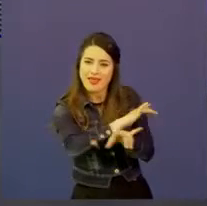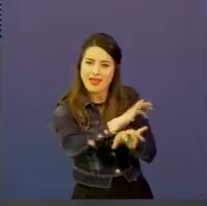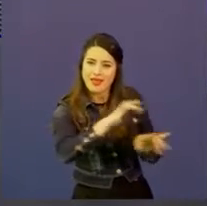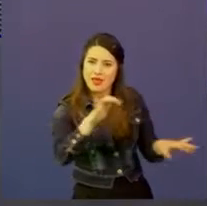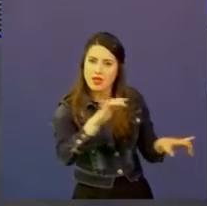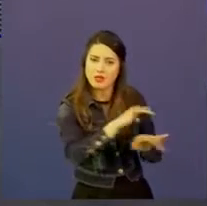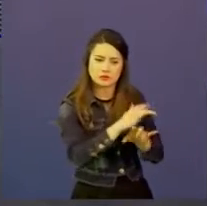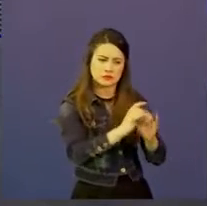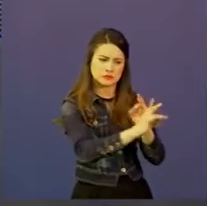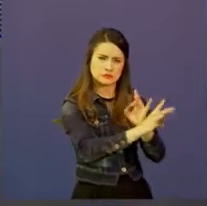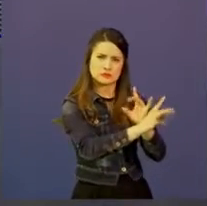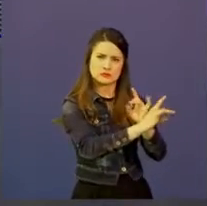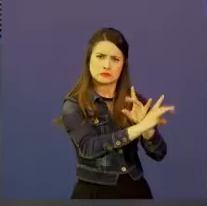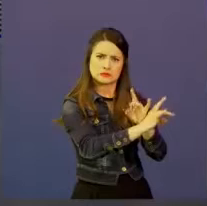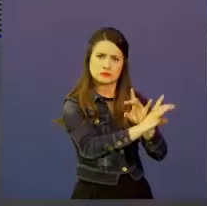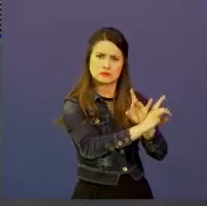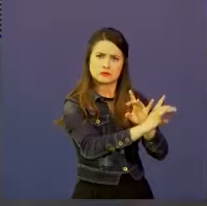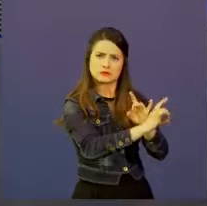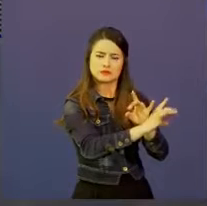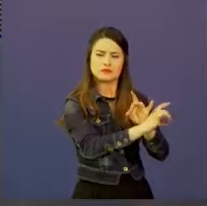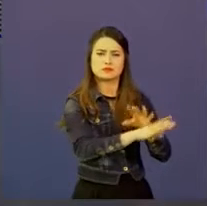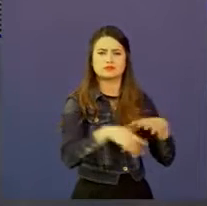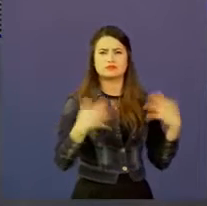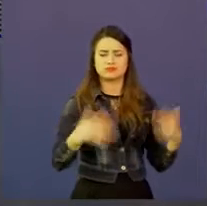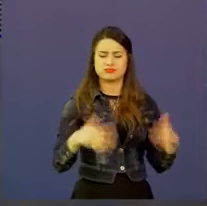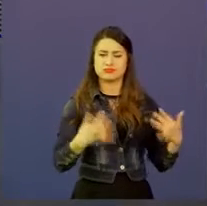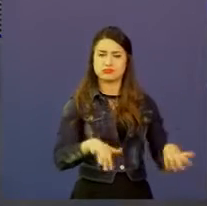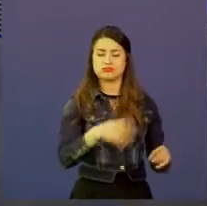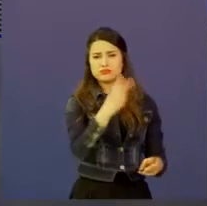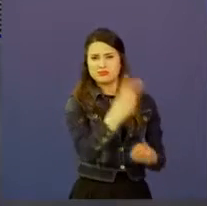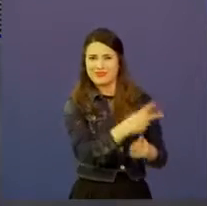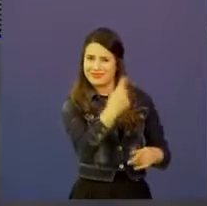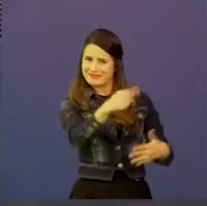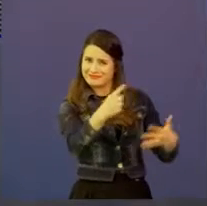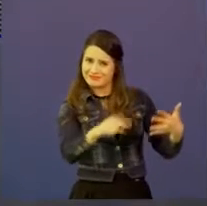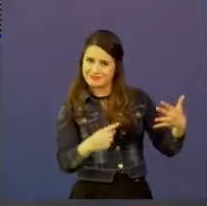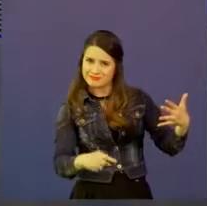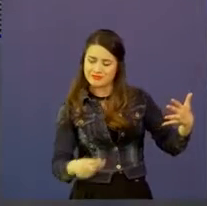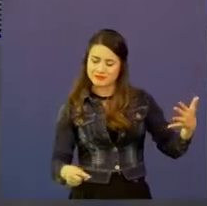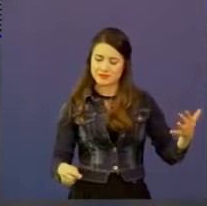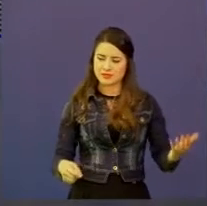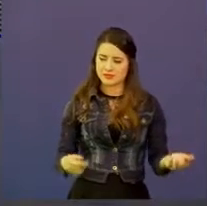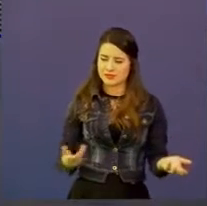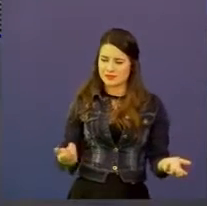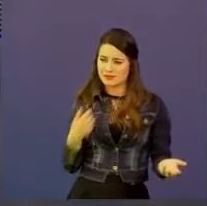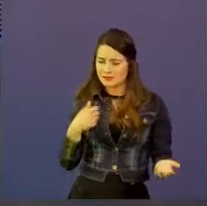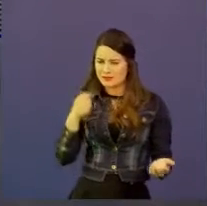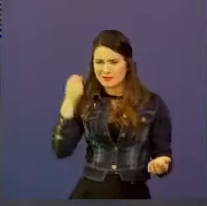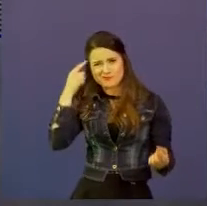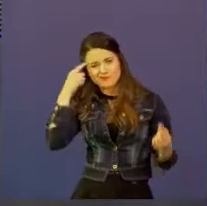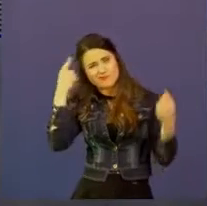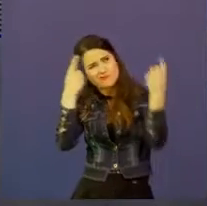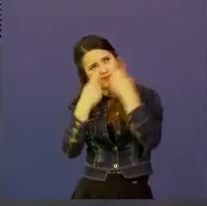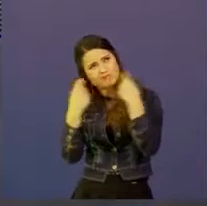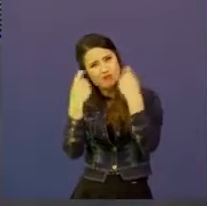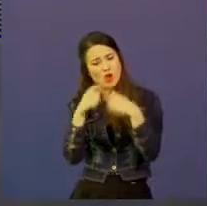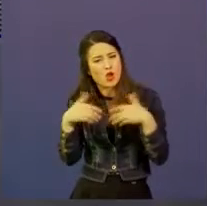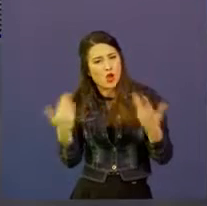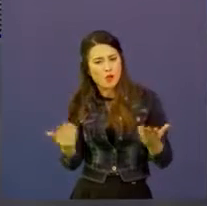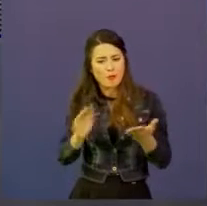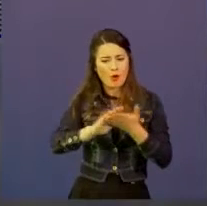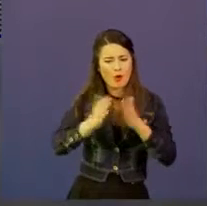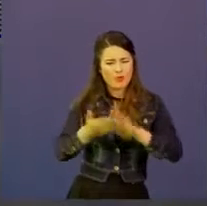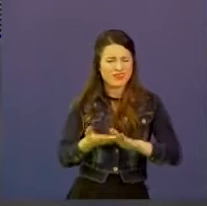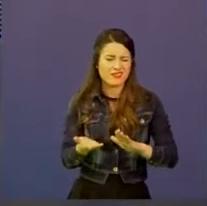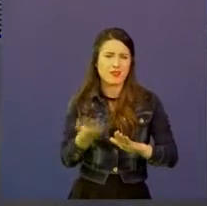agenda de todas las personas que transitan en internet. Entonces acá un llamado es cómo le damos a la comunidad, a nuestros padres, a